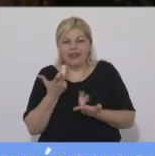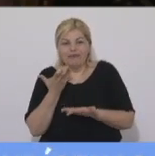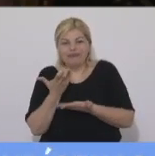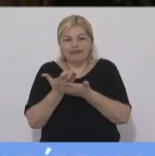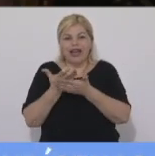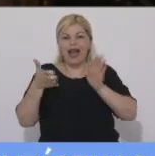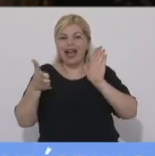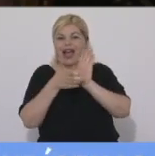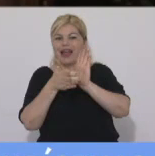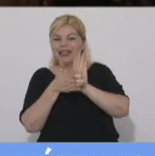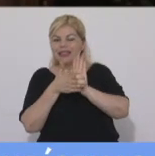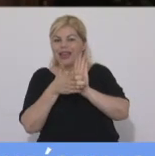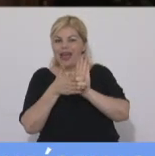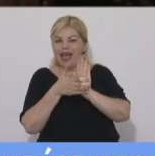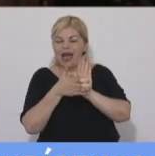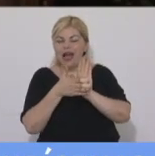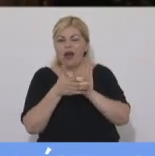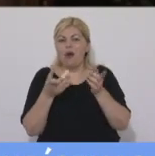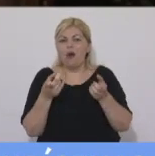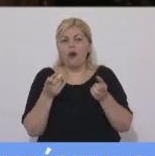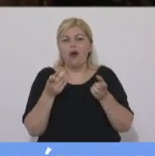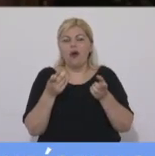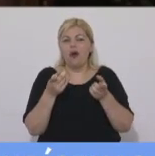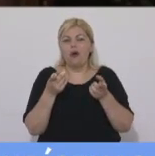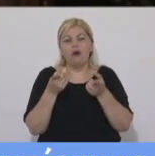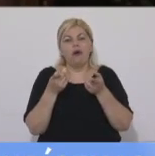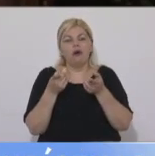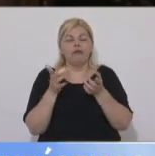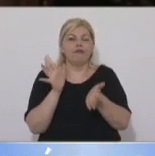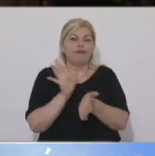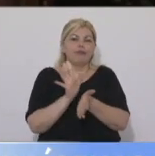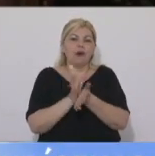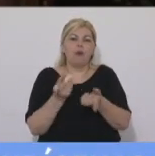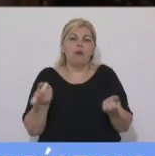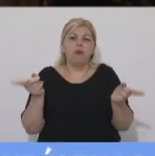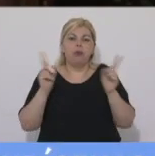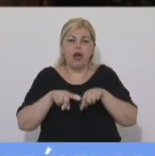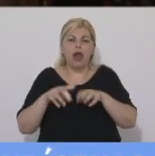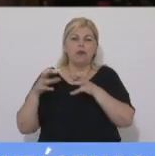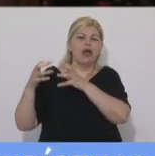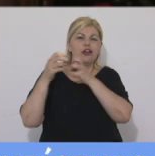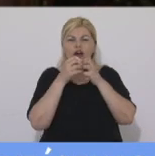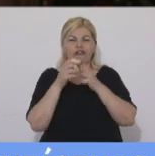que no se reabran estos conflictos a lo largo y a lo ancho del país.